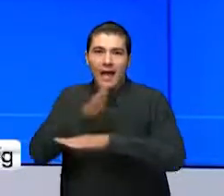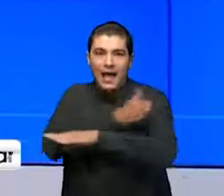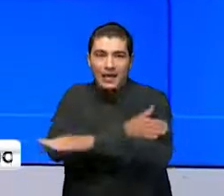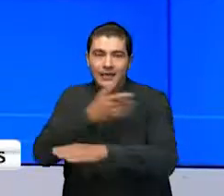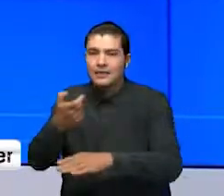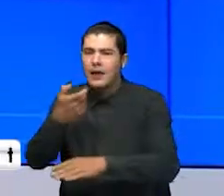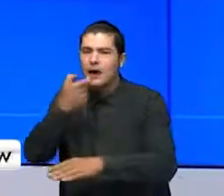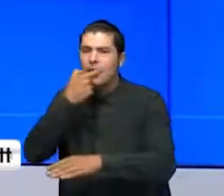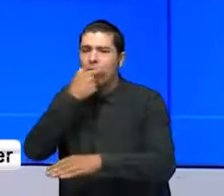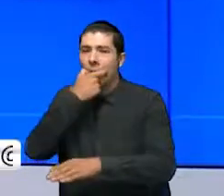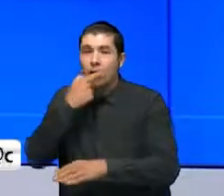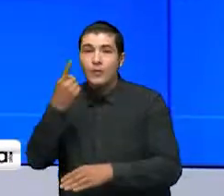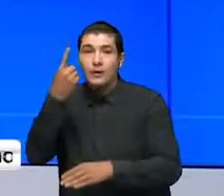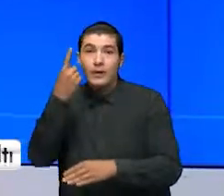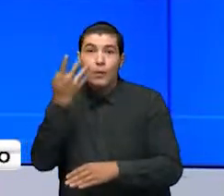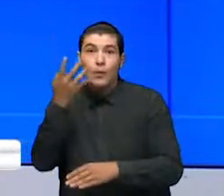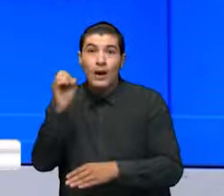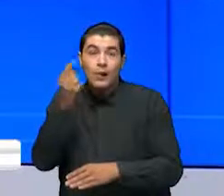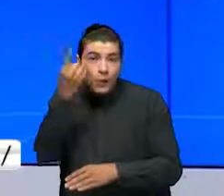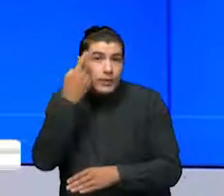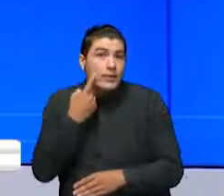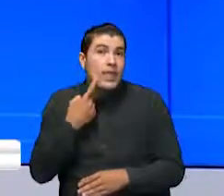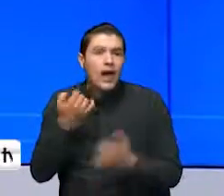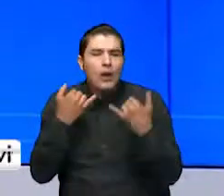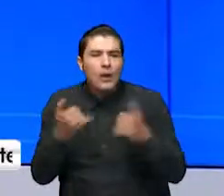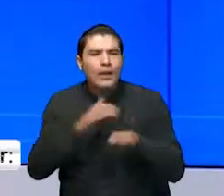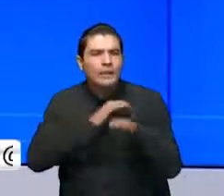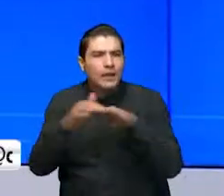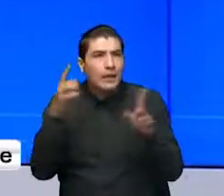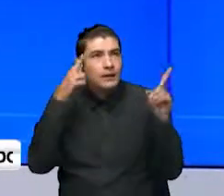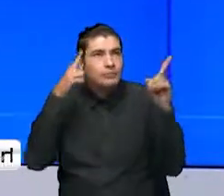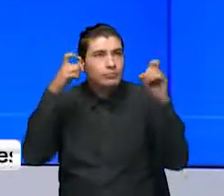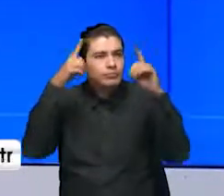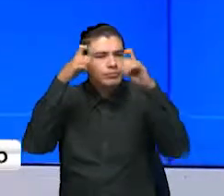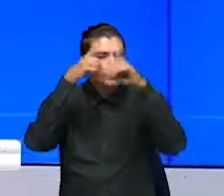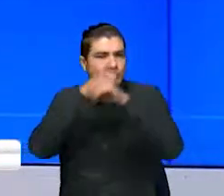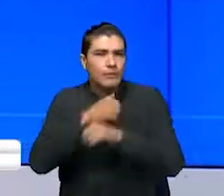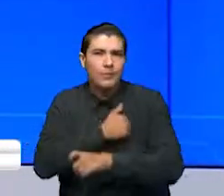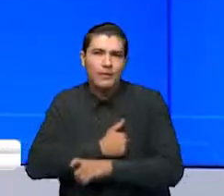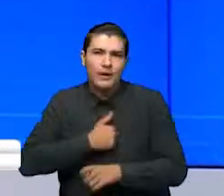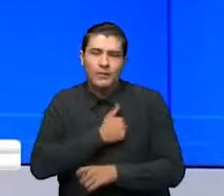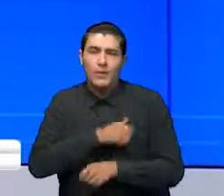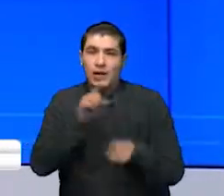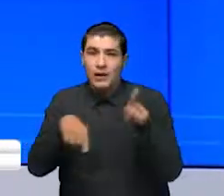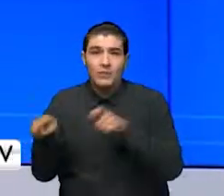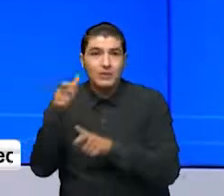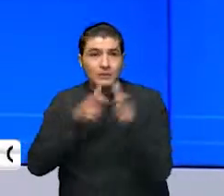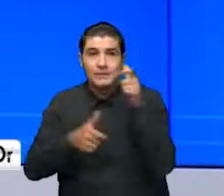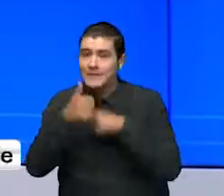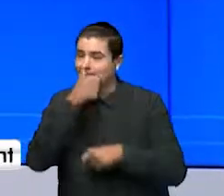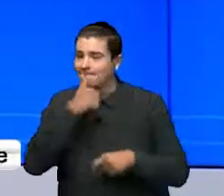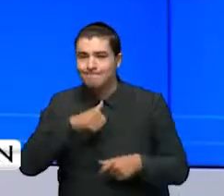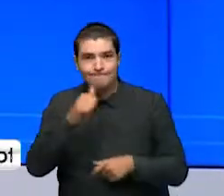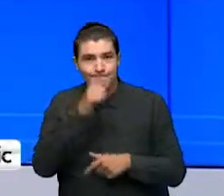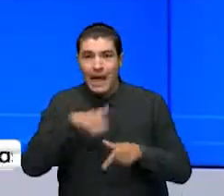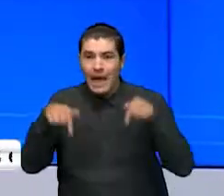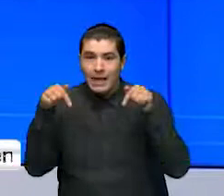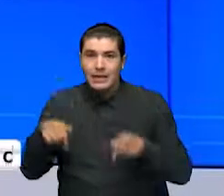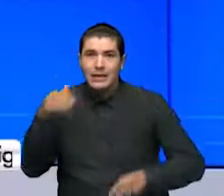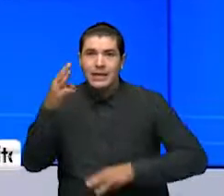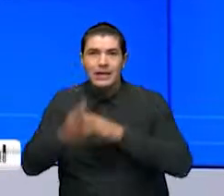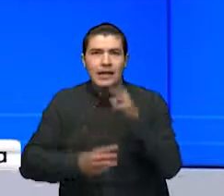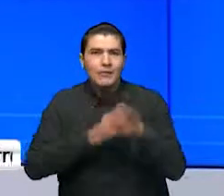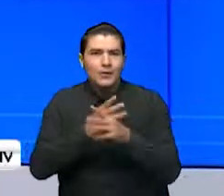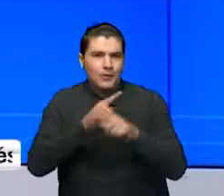invita a la reconciliación y la reflexión ante tanta intolerancia y desesperanza que muchas personas viven en el mundo. Pero ¿saben